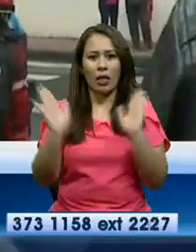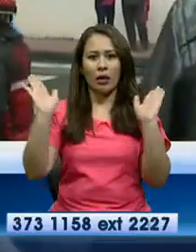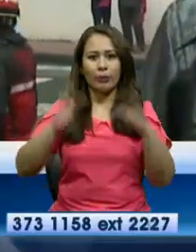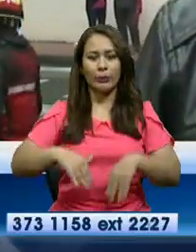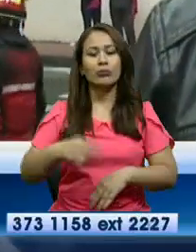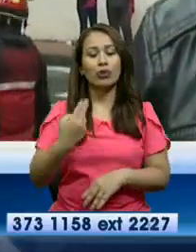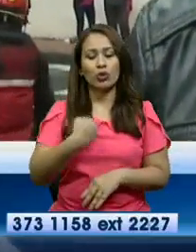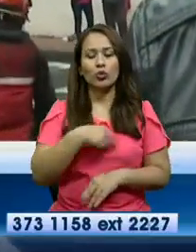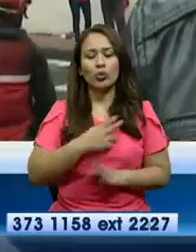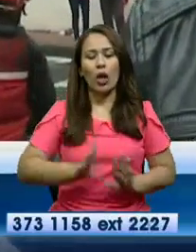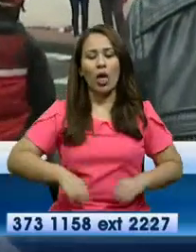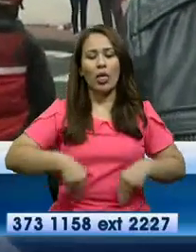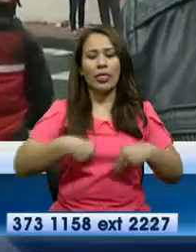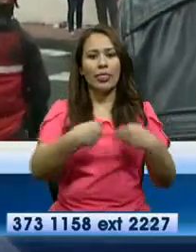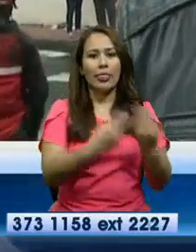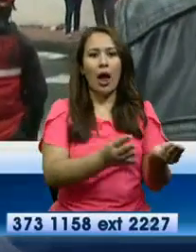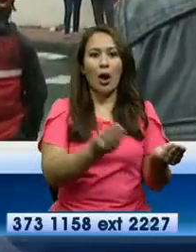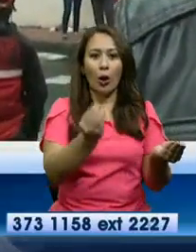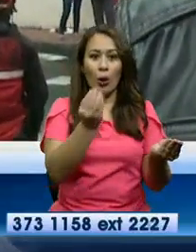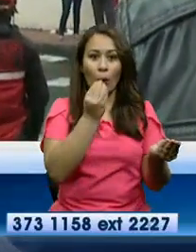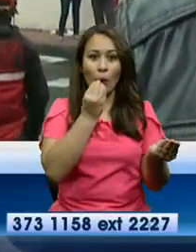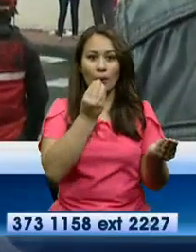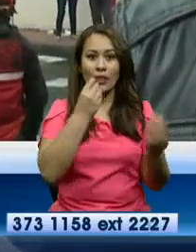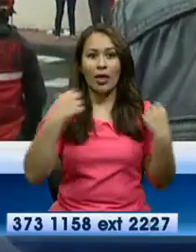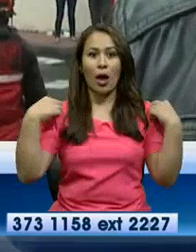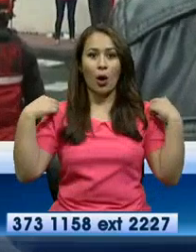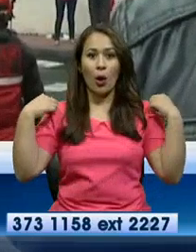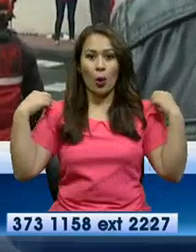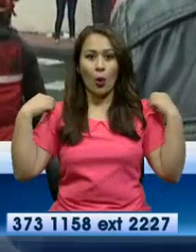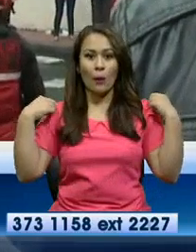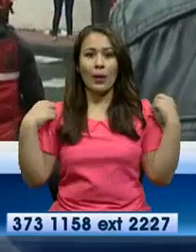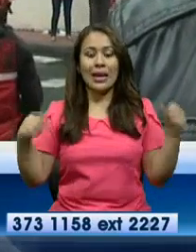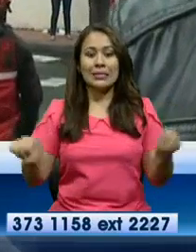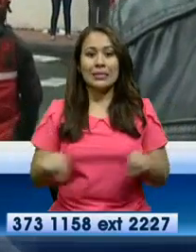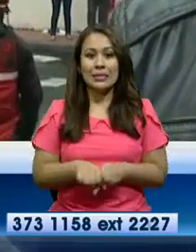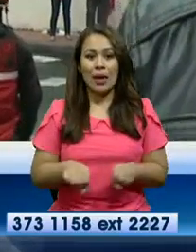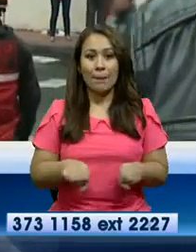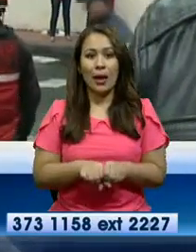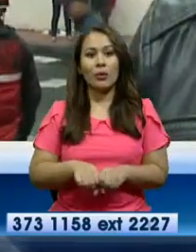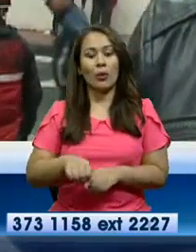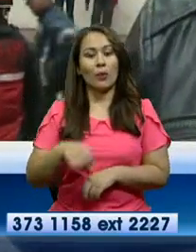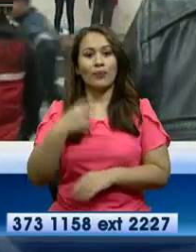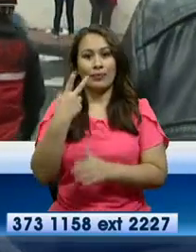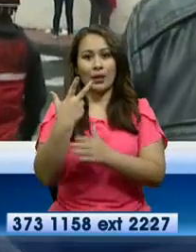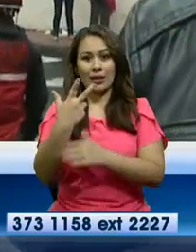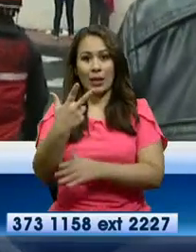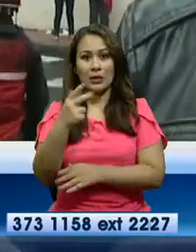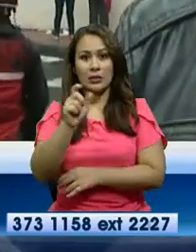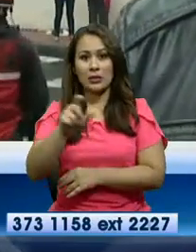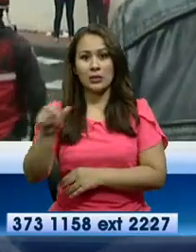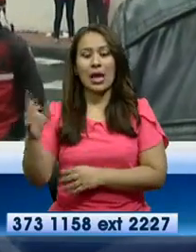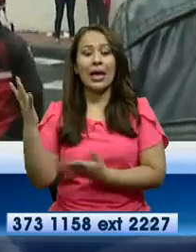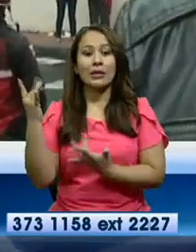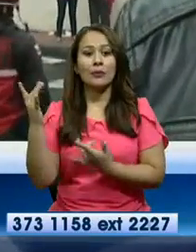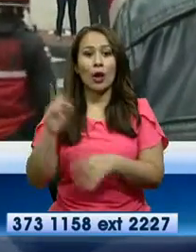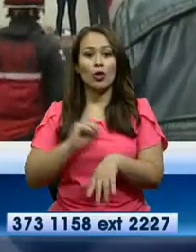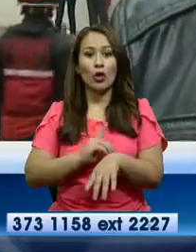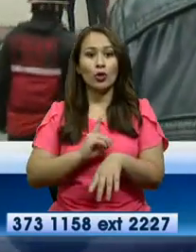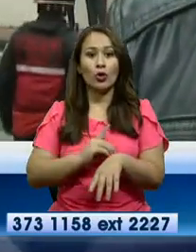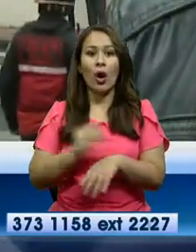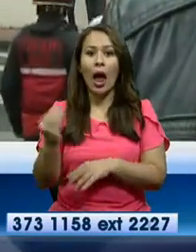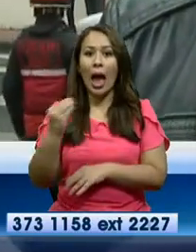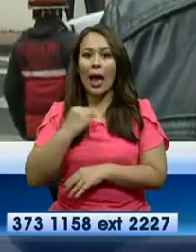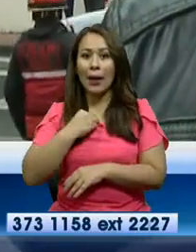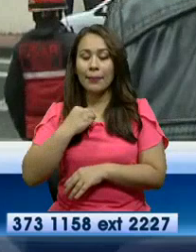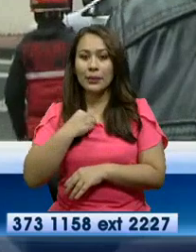ropa, igual alimentación, zapatos a la señora igual, y el caballero se está esperando, al no ser